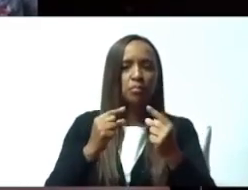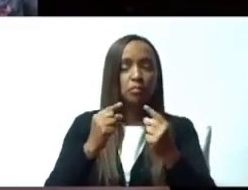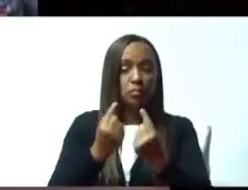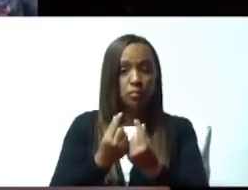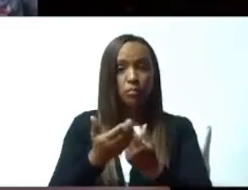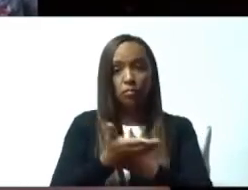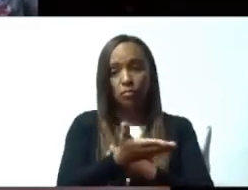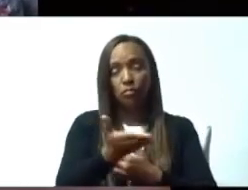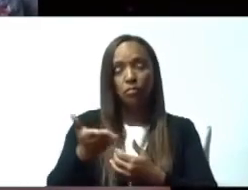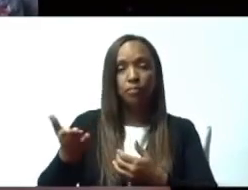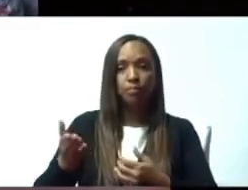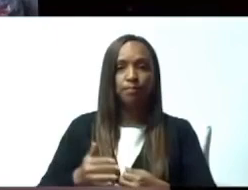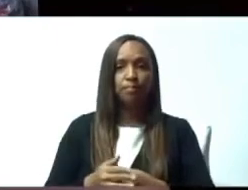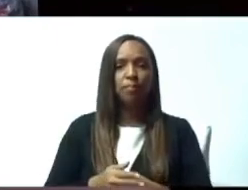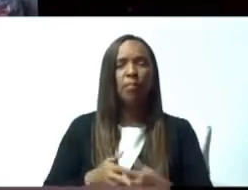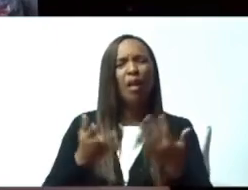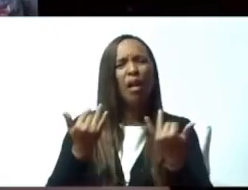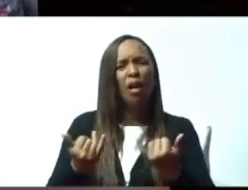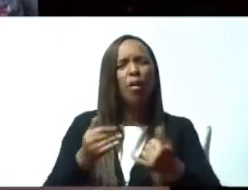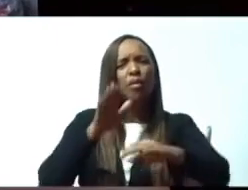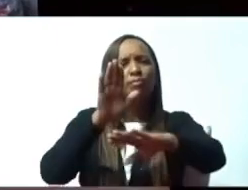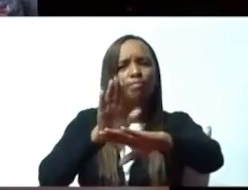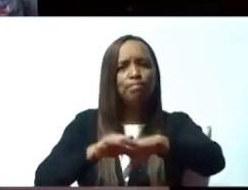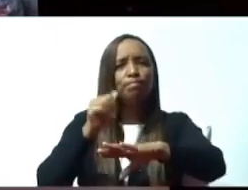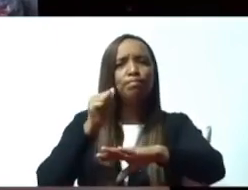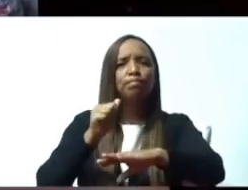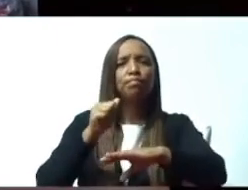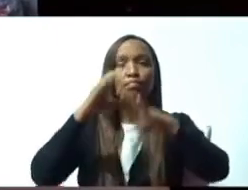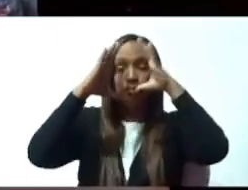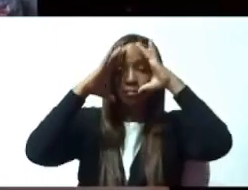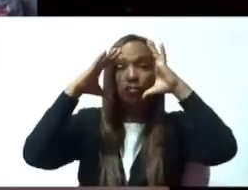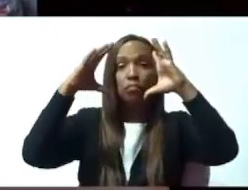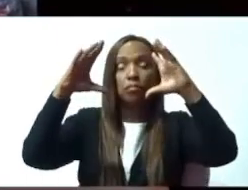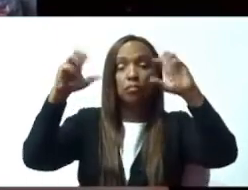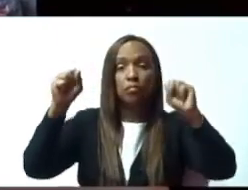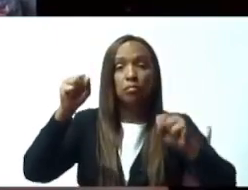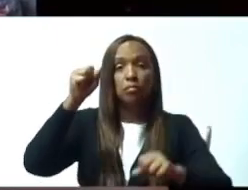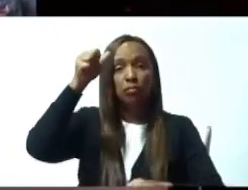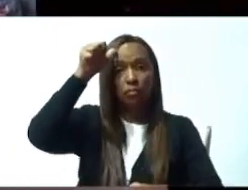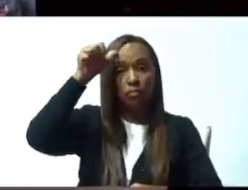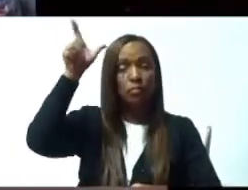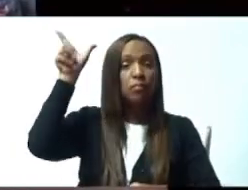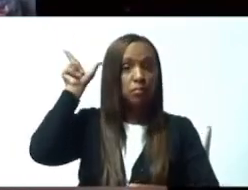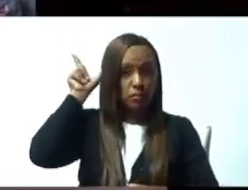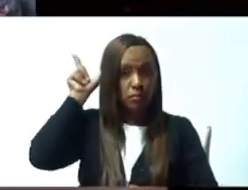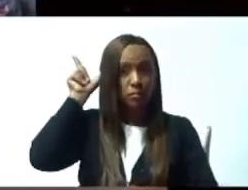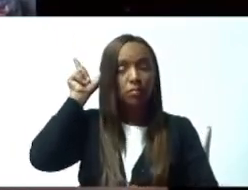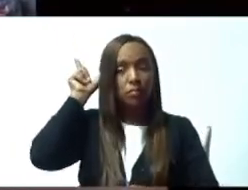Quiero que ponga su mirada para el municipio de San Antonio de Guerra,